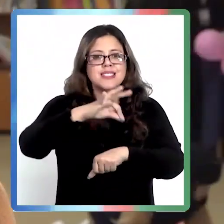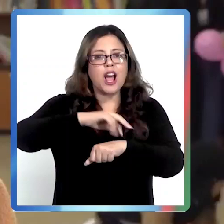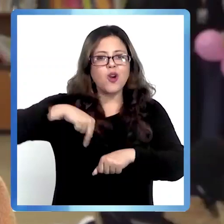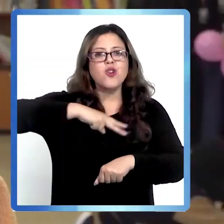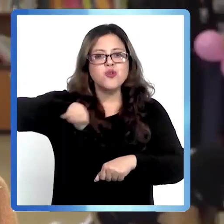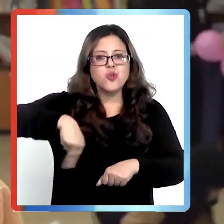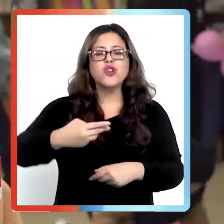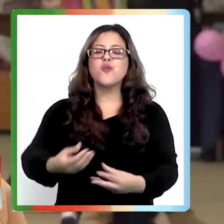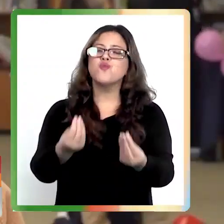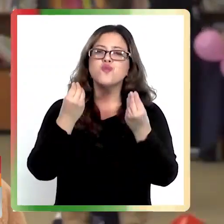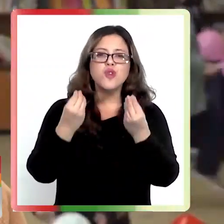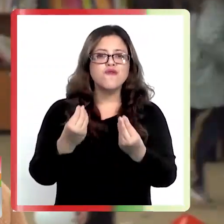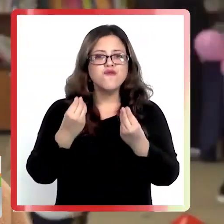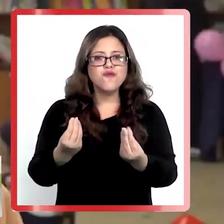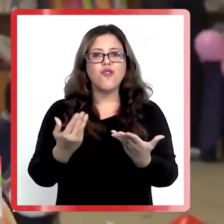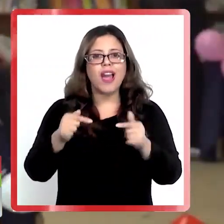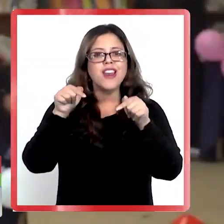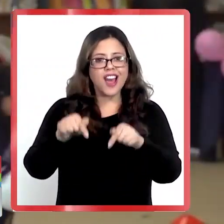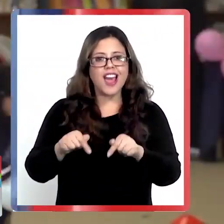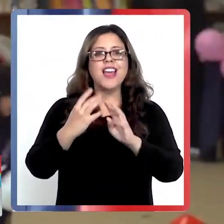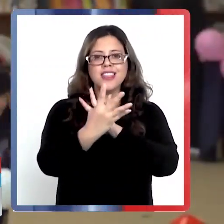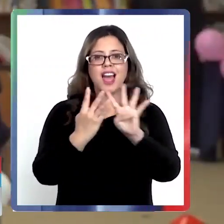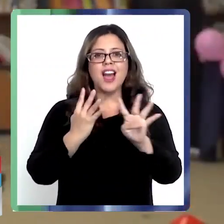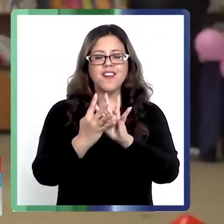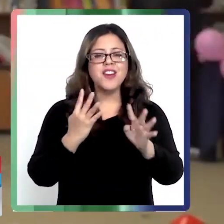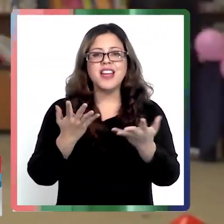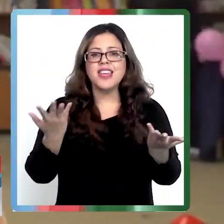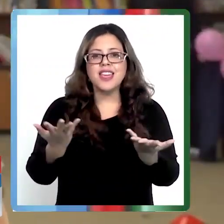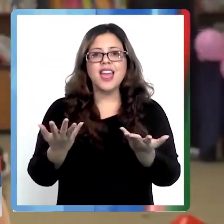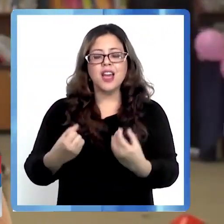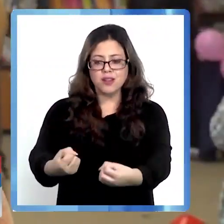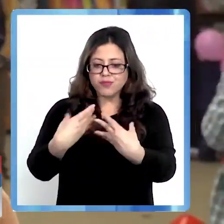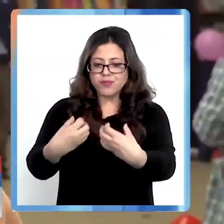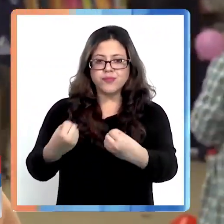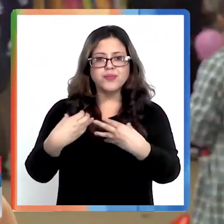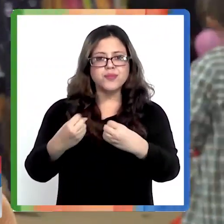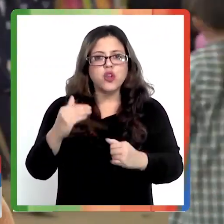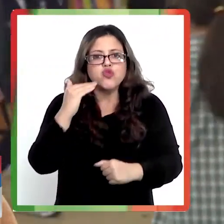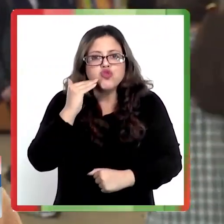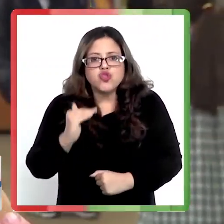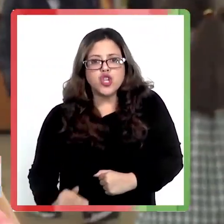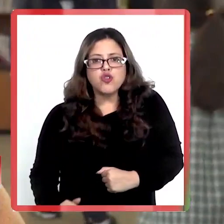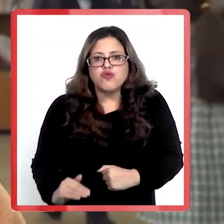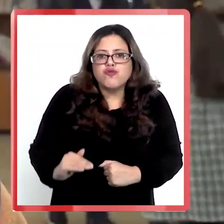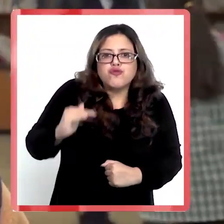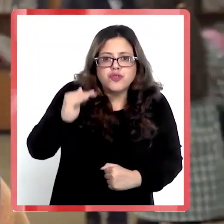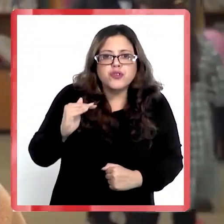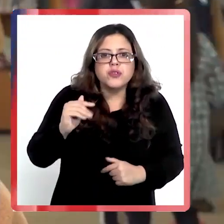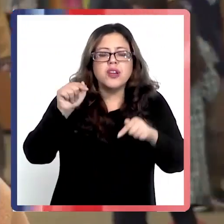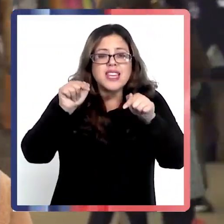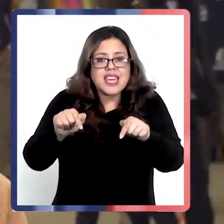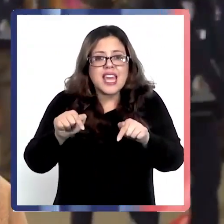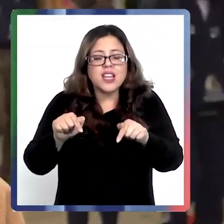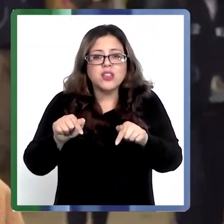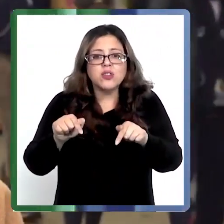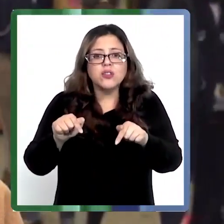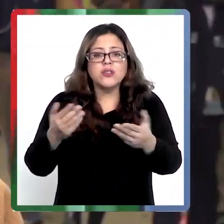salud y es muy bueno que hagan este tipo de ferias para enseñarnos desde pequeños que la prioridad siempre